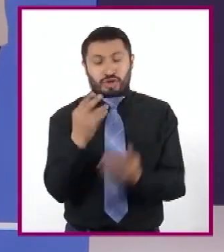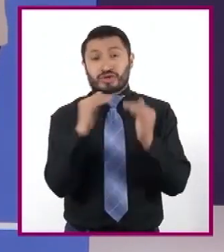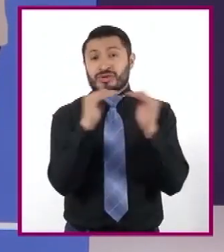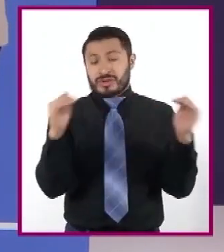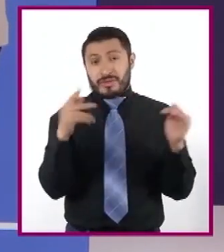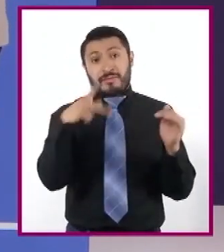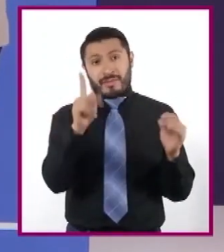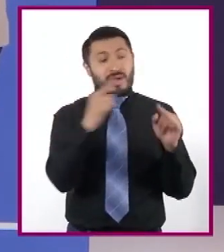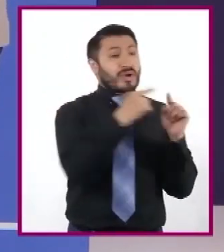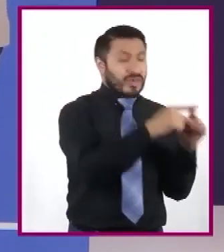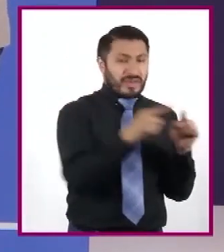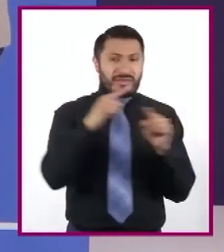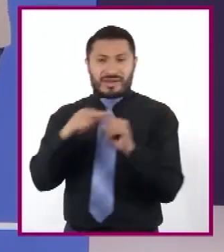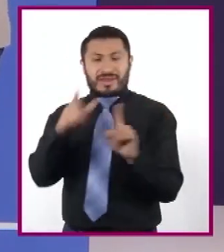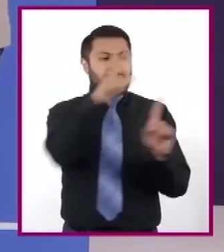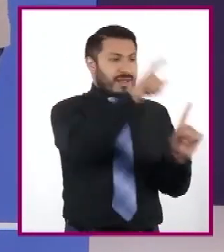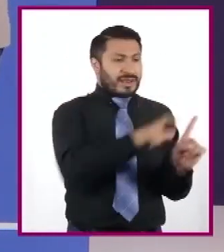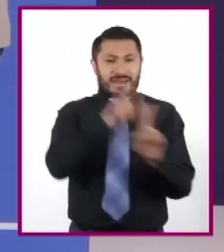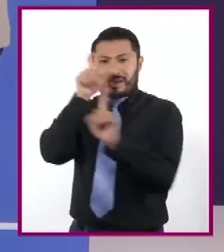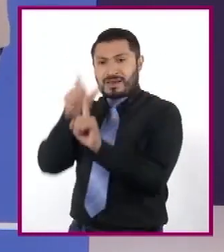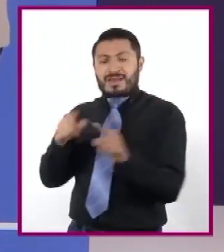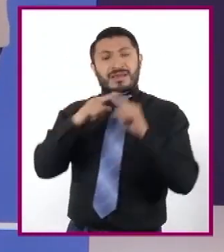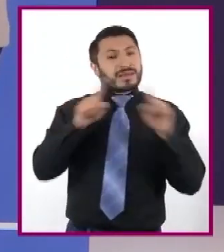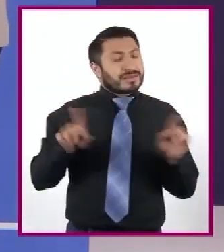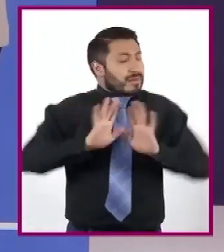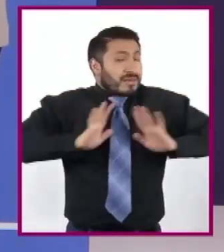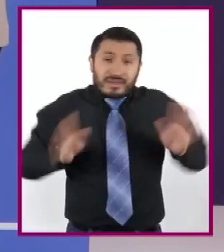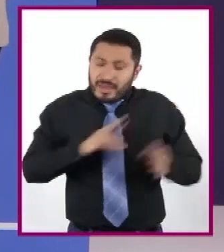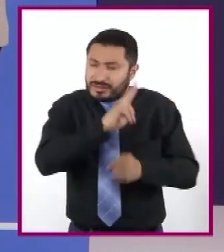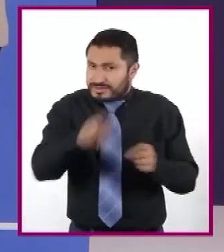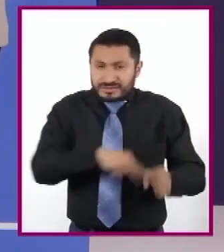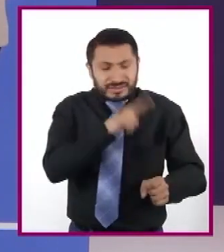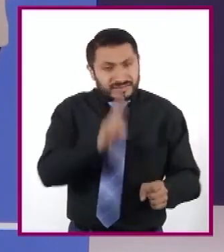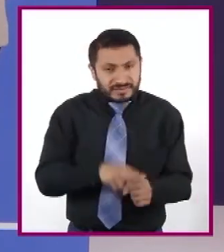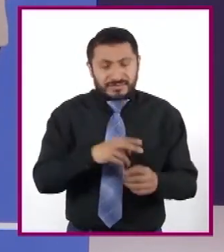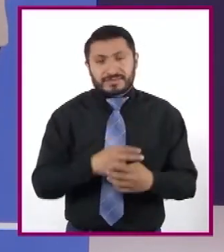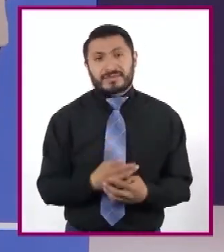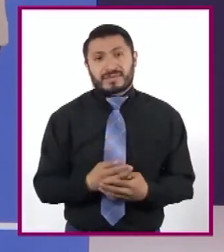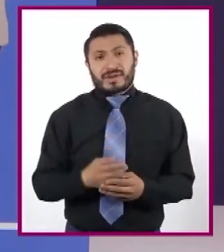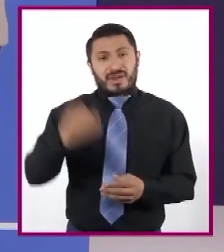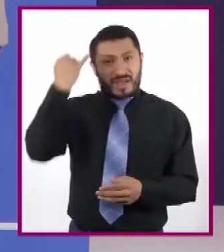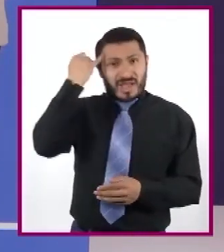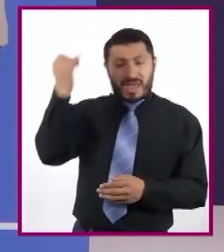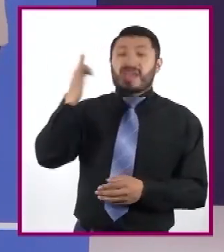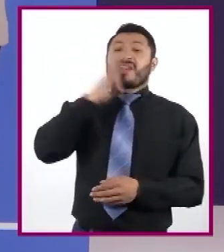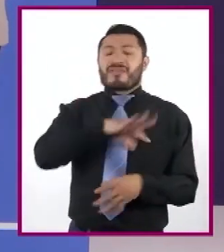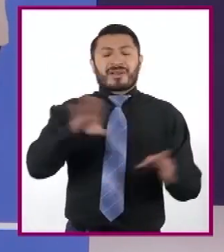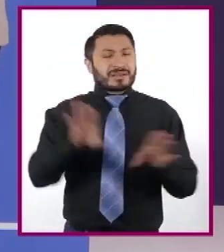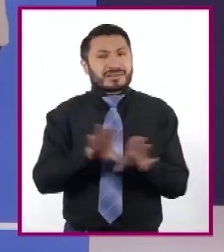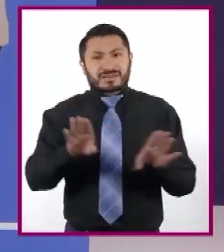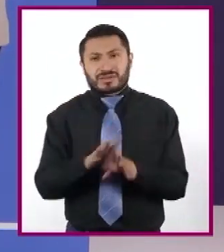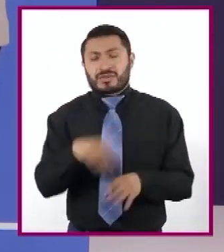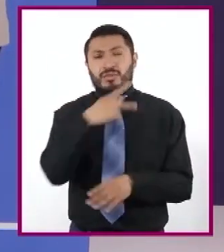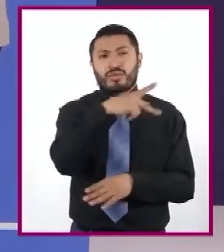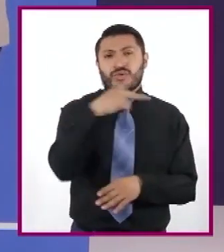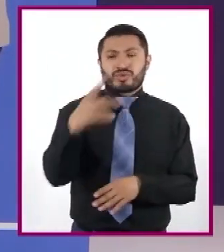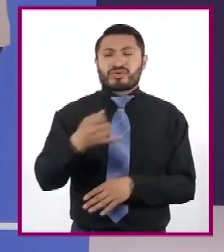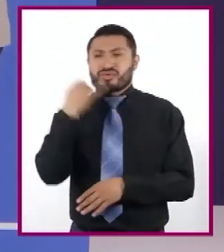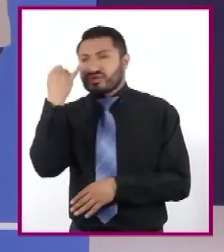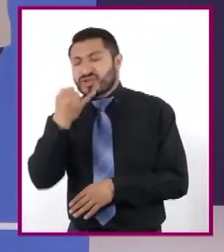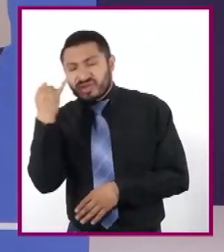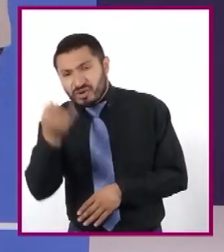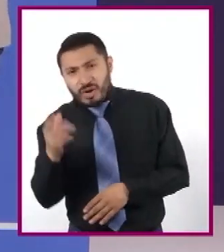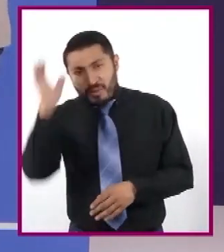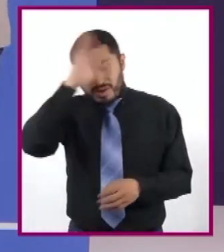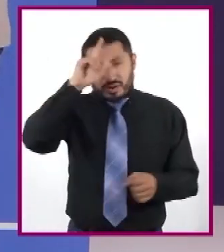negativos son una exageración, es una imagen muy distorsionada de las personas, de sus lenguas y culturas, y